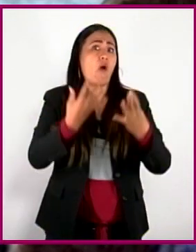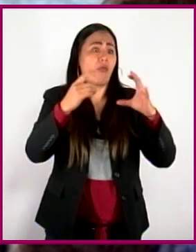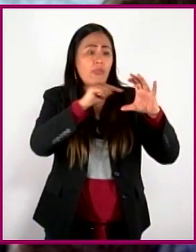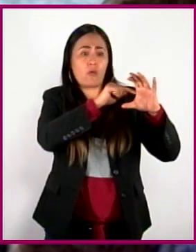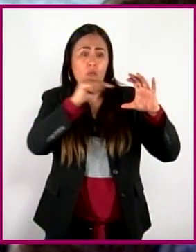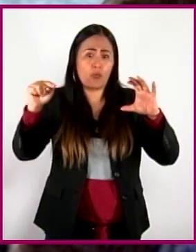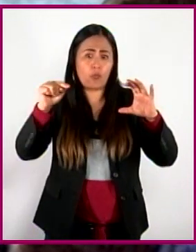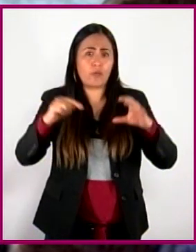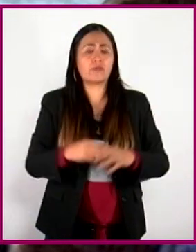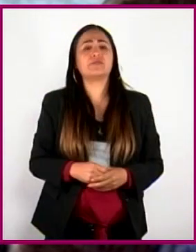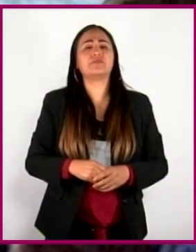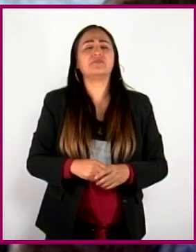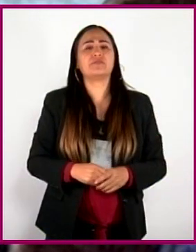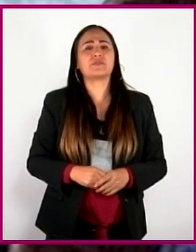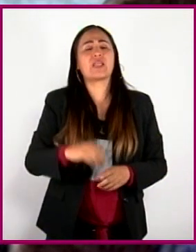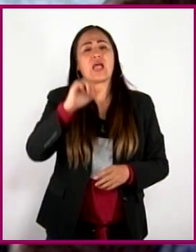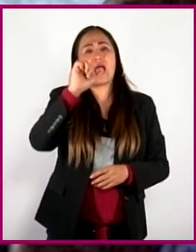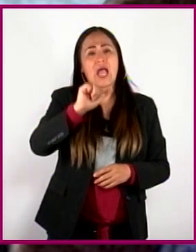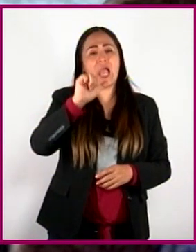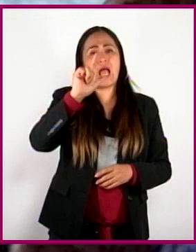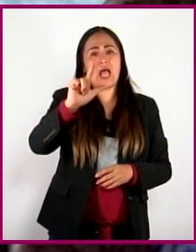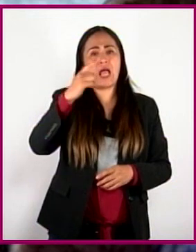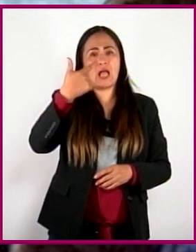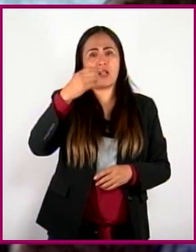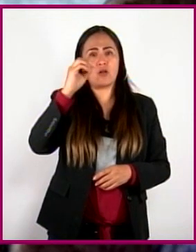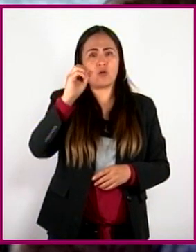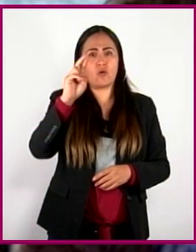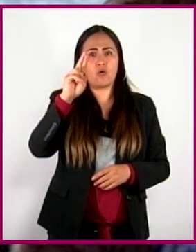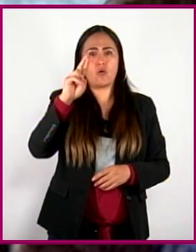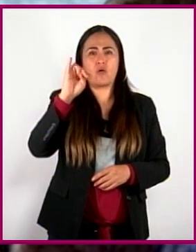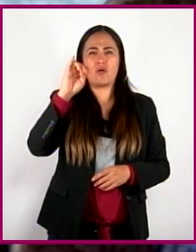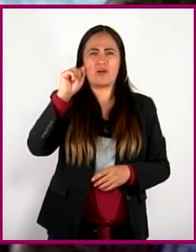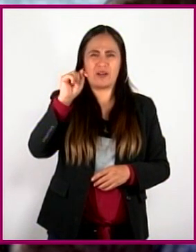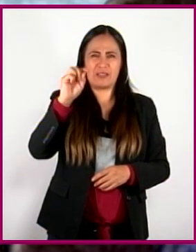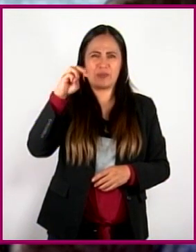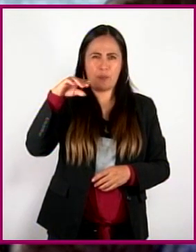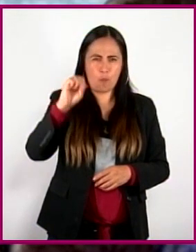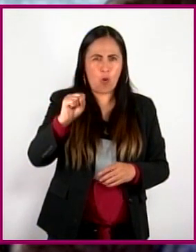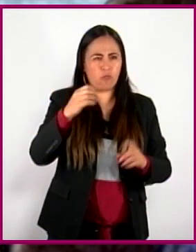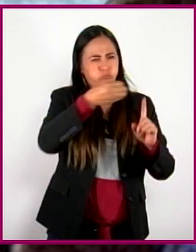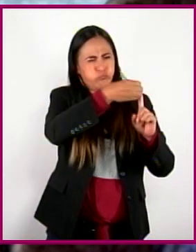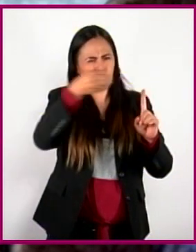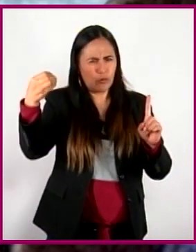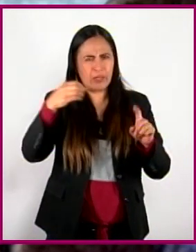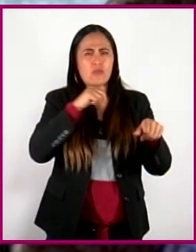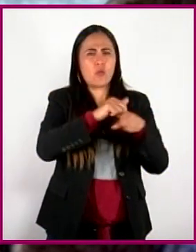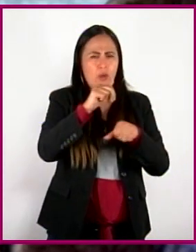Además, de un algoritmo llamado criba de Eratóstenes, que permite encontrar los números primos.